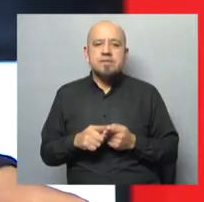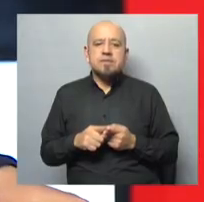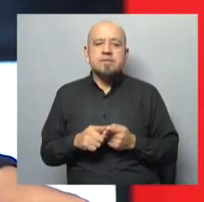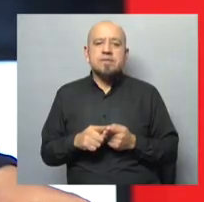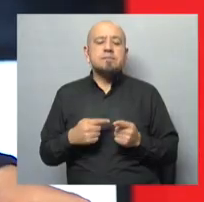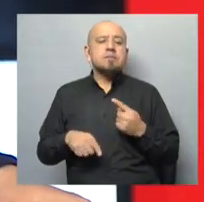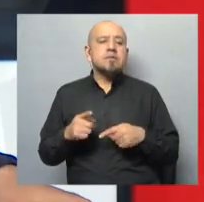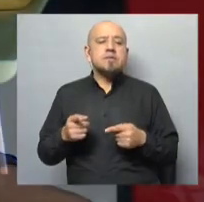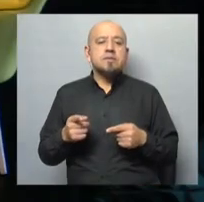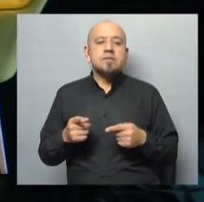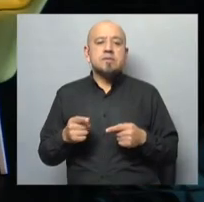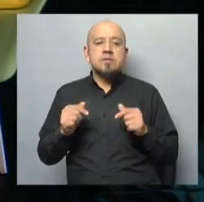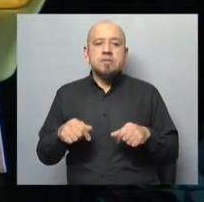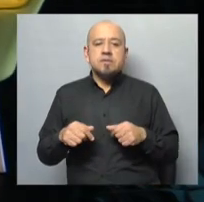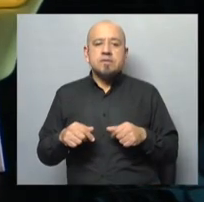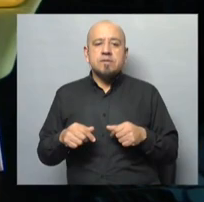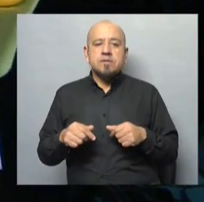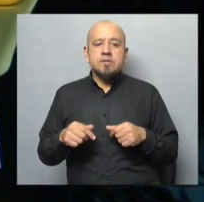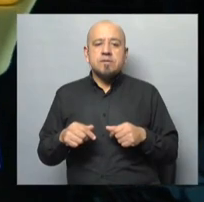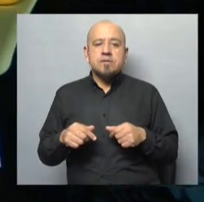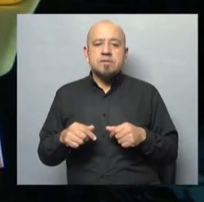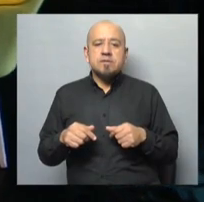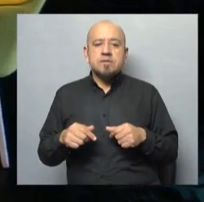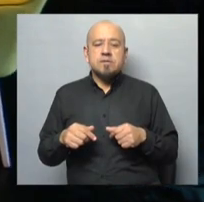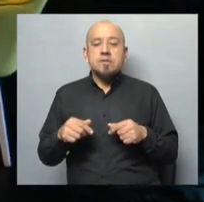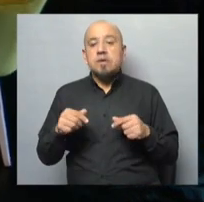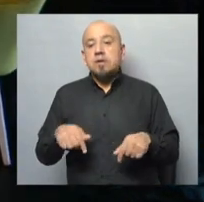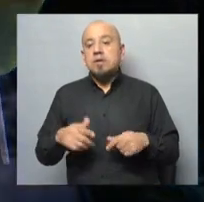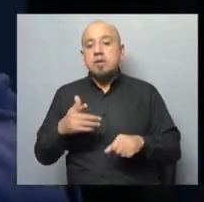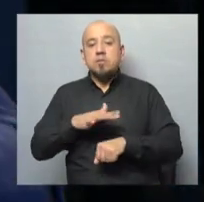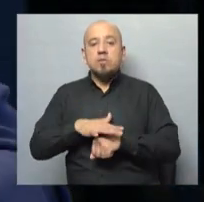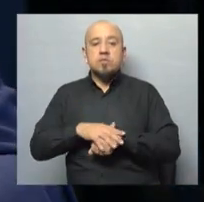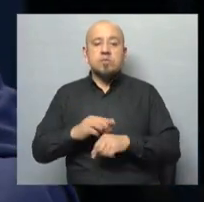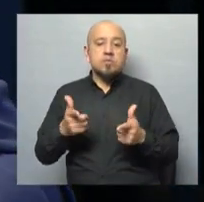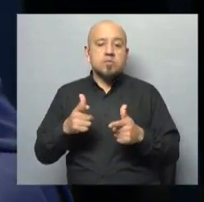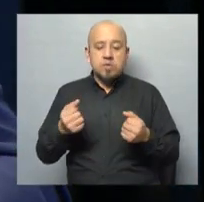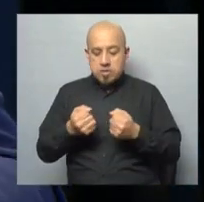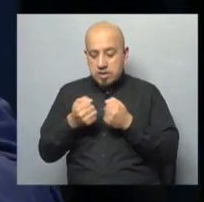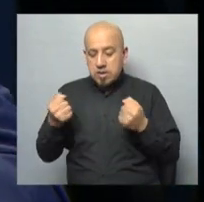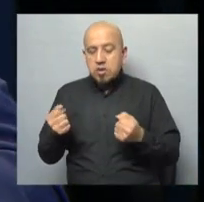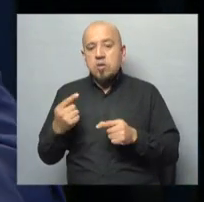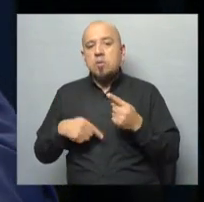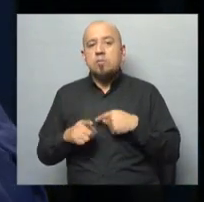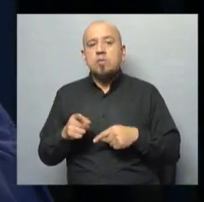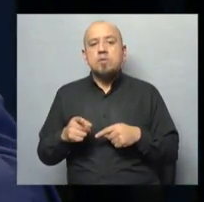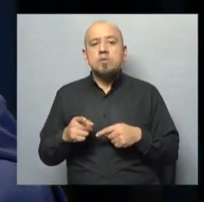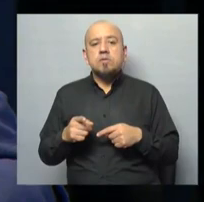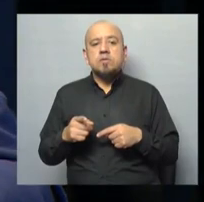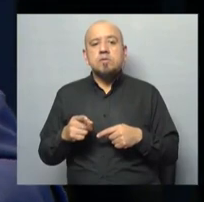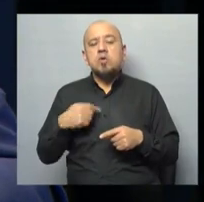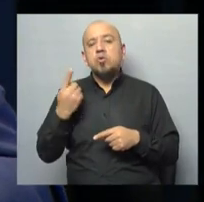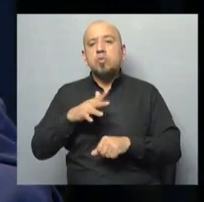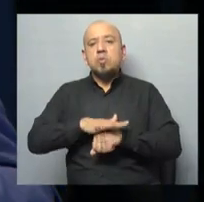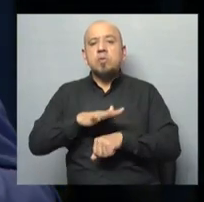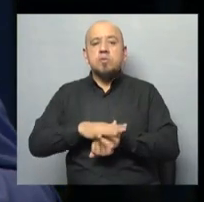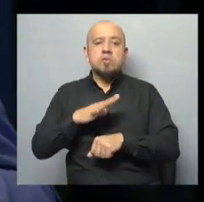hoy ya no hoy no en esta época se trata cosa casi no hay diarios entonces pero en otra época en las